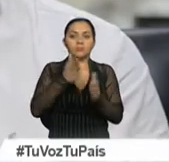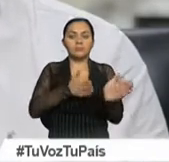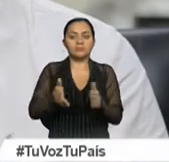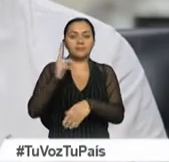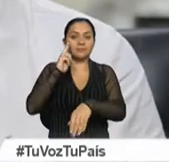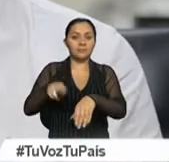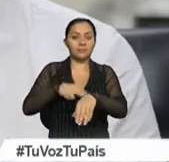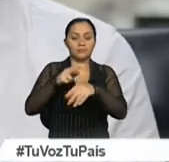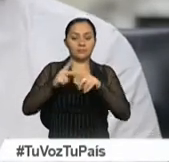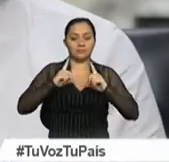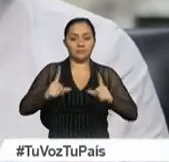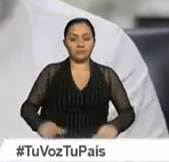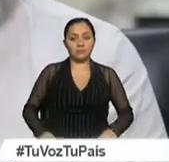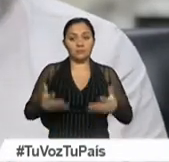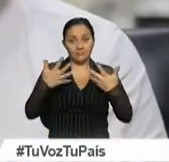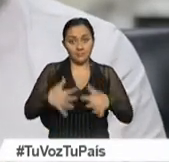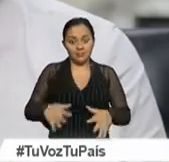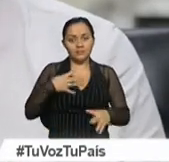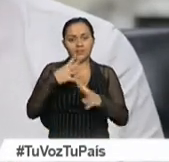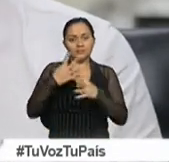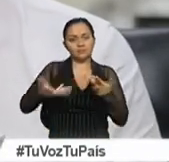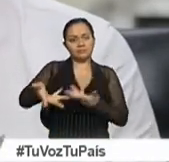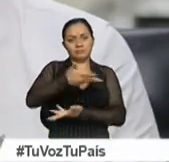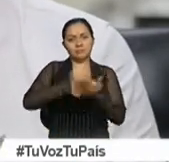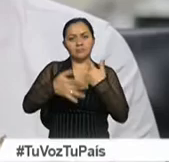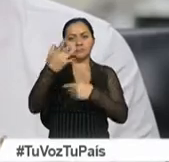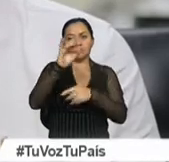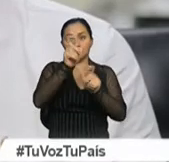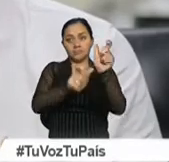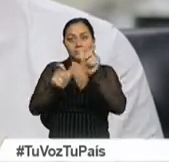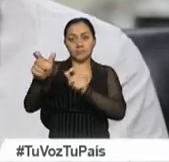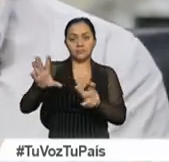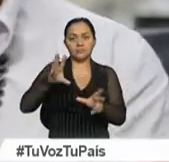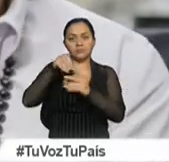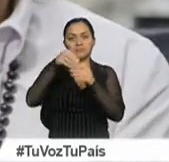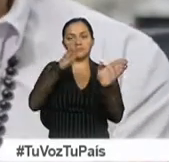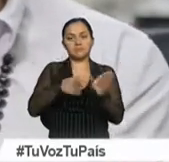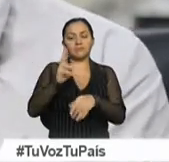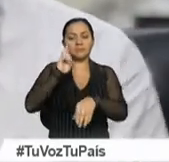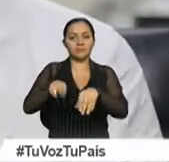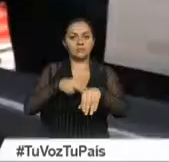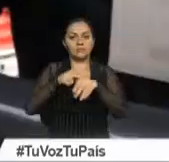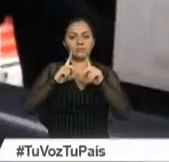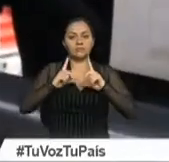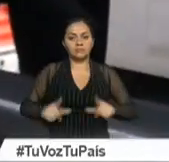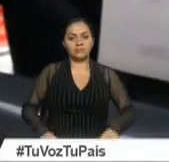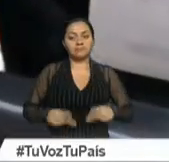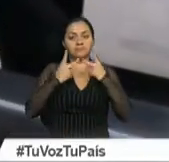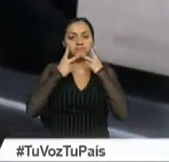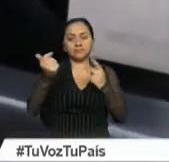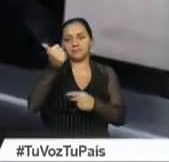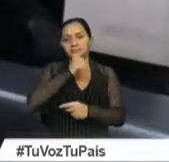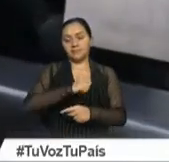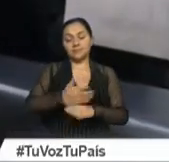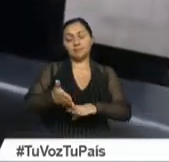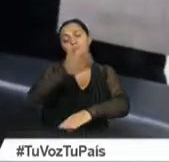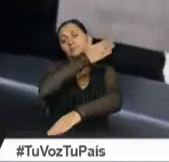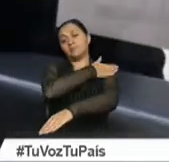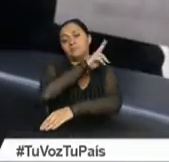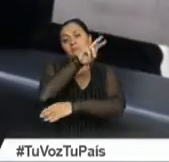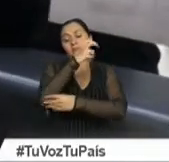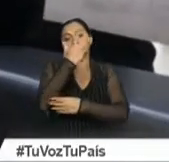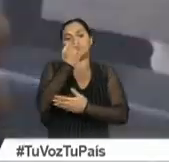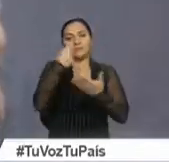Salud. Estamos hablando de los 18 actores que conforman nuestro Sistema Nacional de Salud, públicos y privados. Desde el año 2013 se han